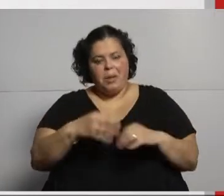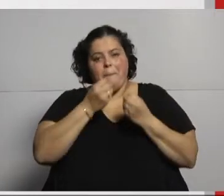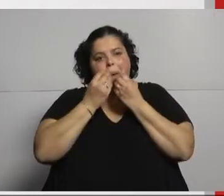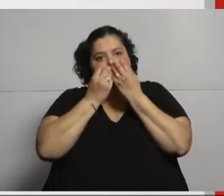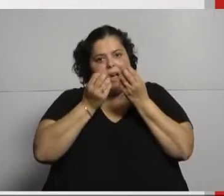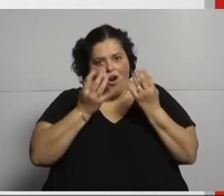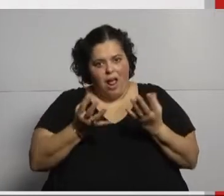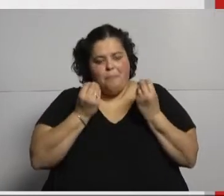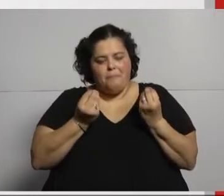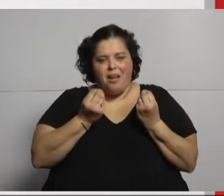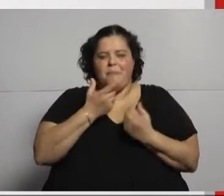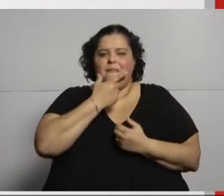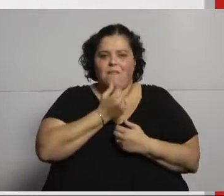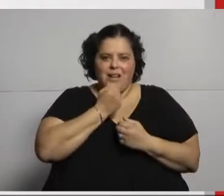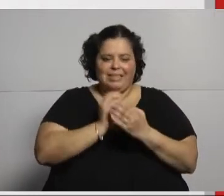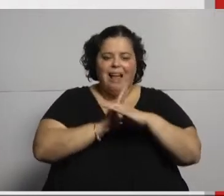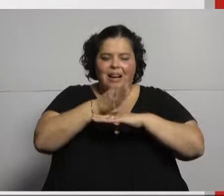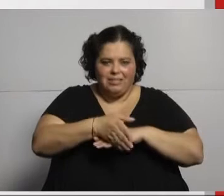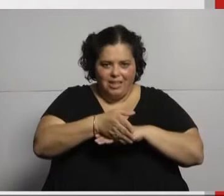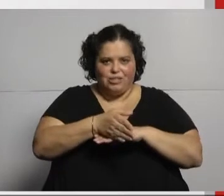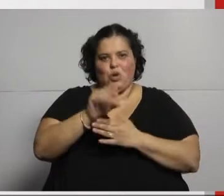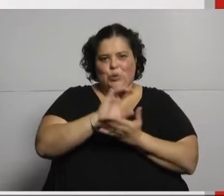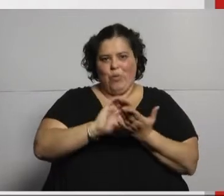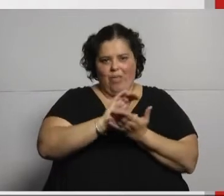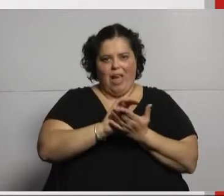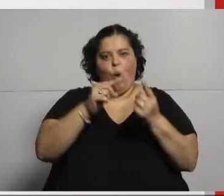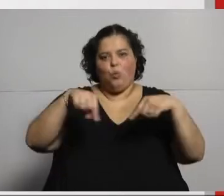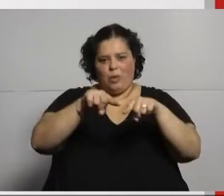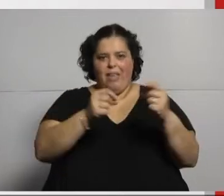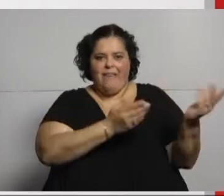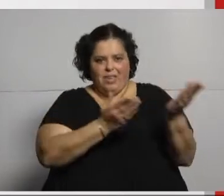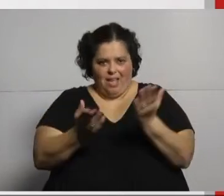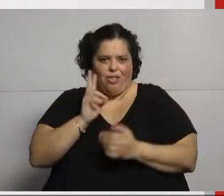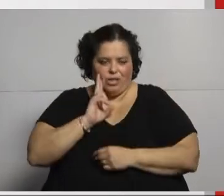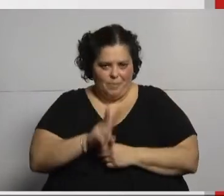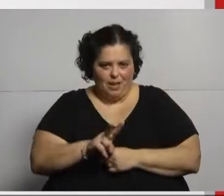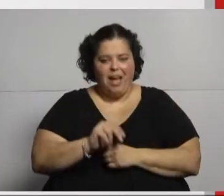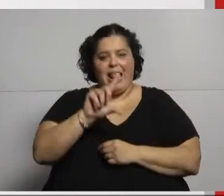el acceso de la ciudadanía. Están invitados a verla, es lapaz.bo,